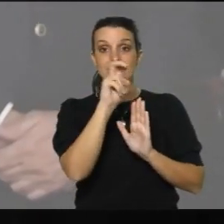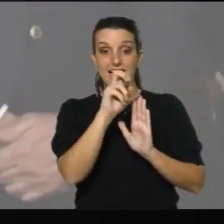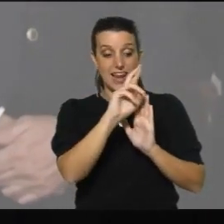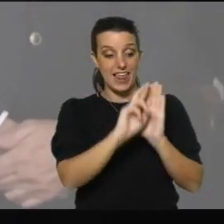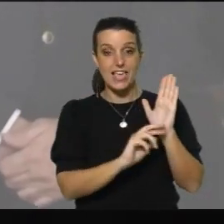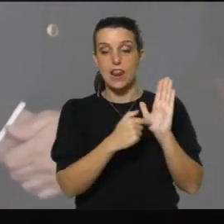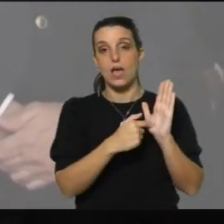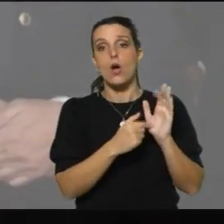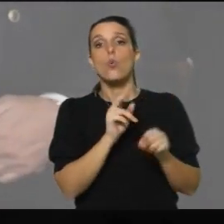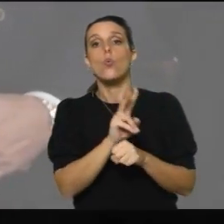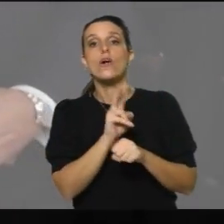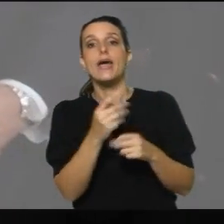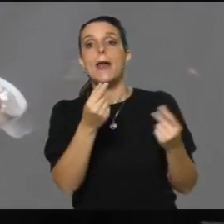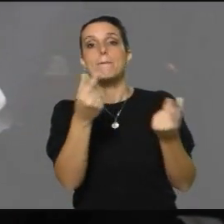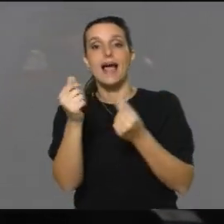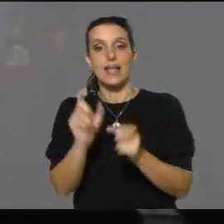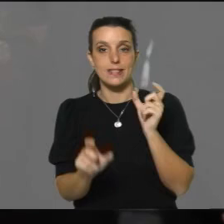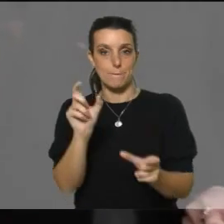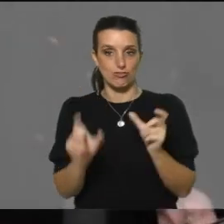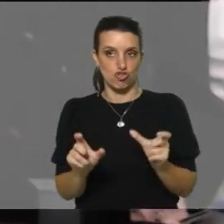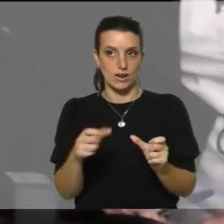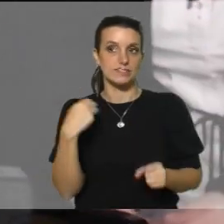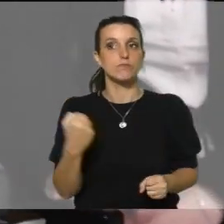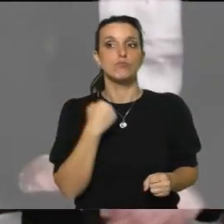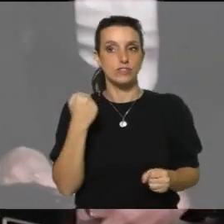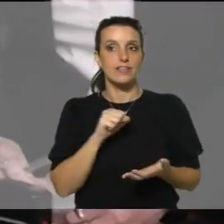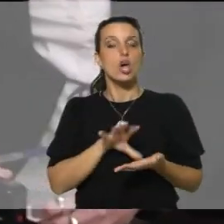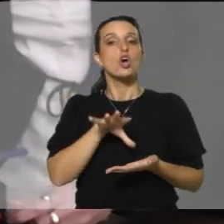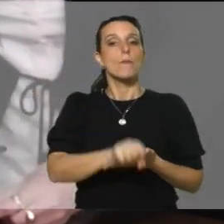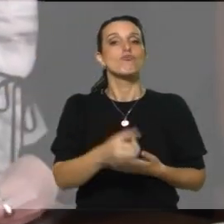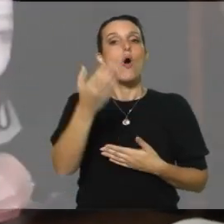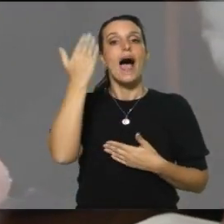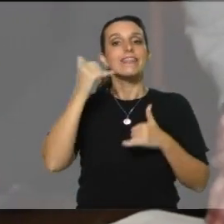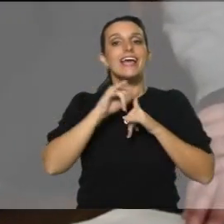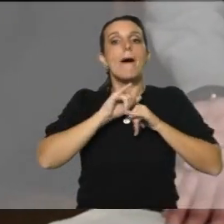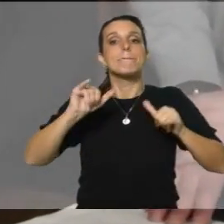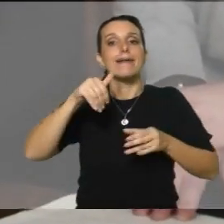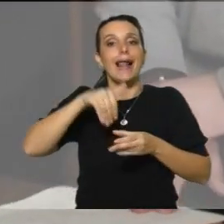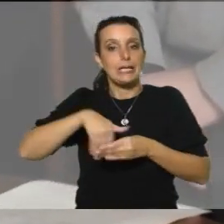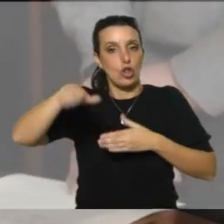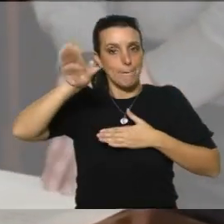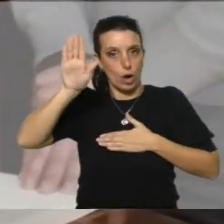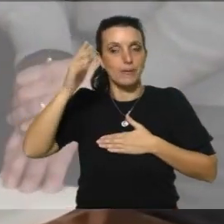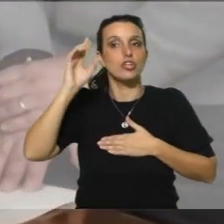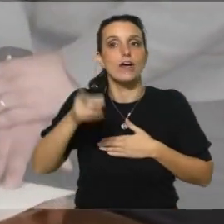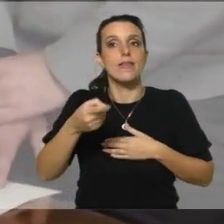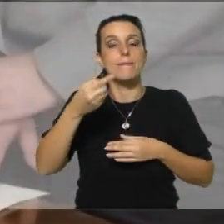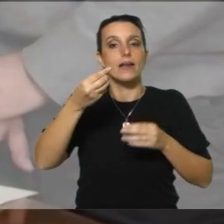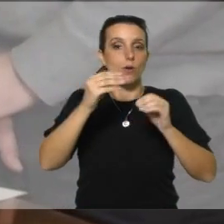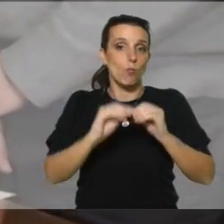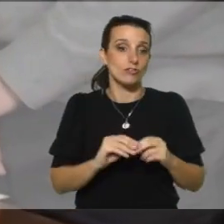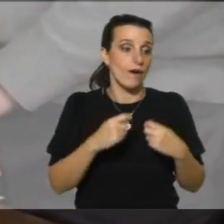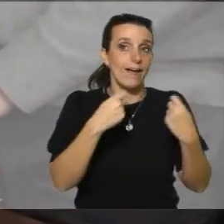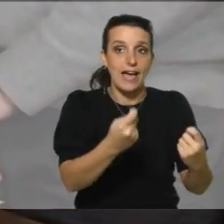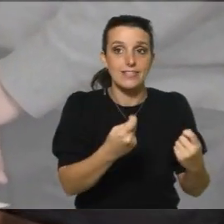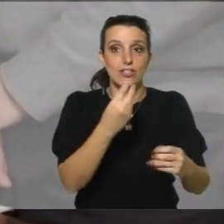cuidar los recursos de la gente que era lo que se había comprometido en campaña electoral que se había establecido en el presupuesto quinquenal y que